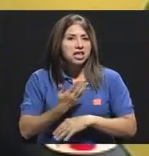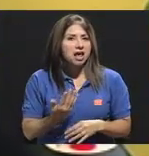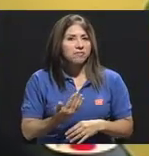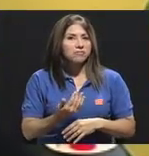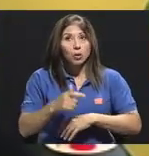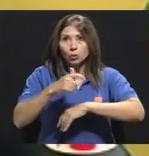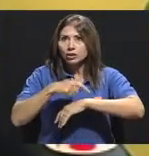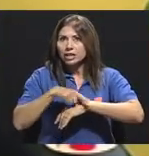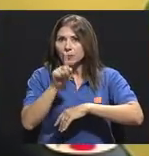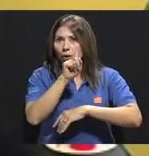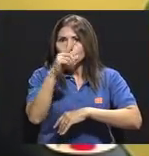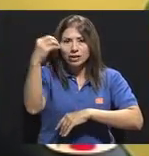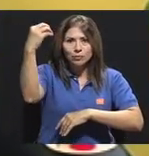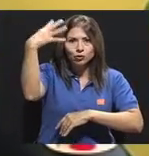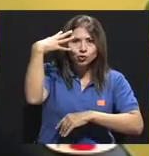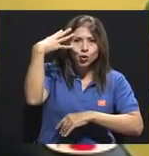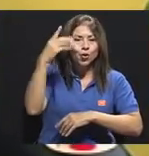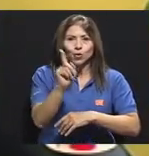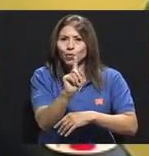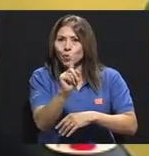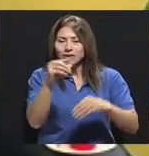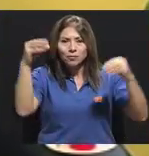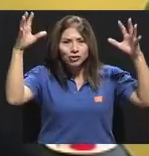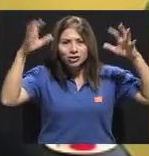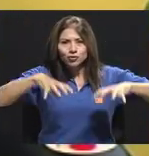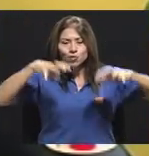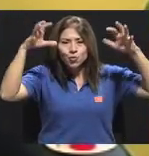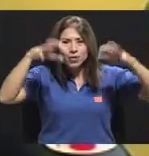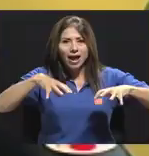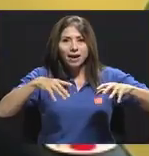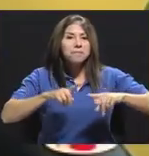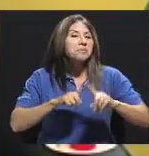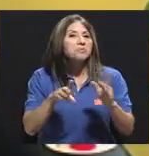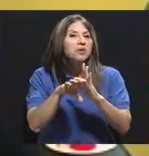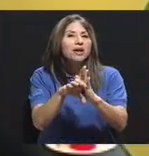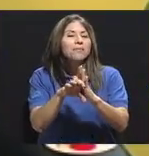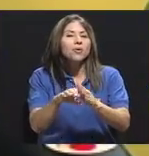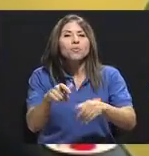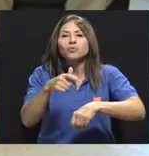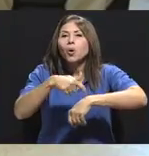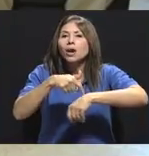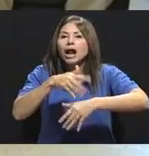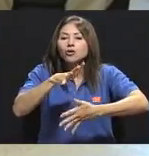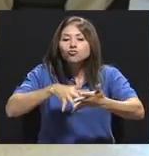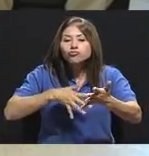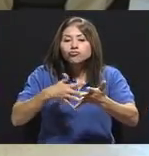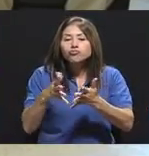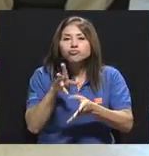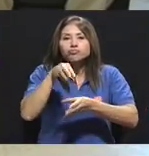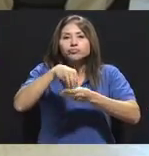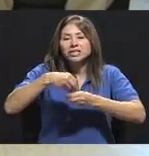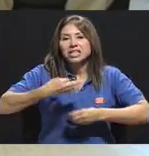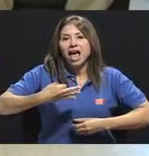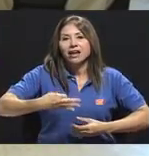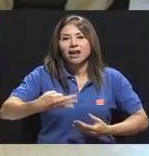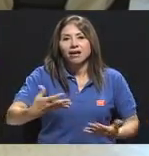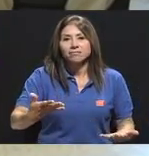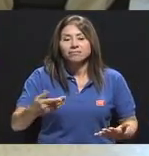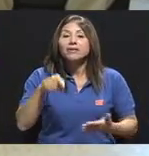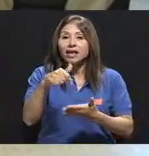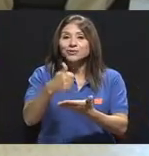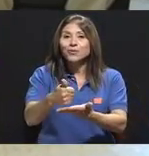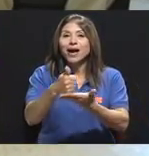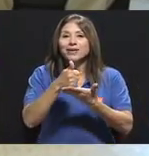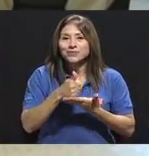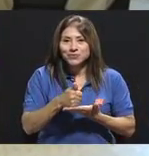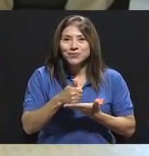mucho sol que tampoco la lluvia sino como ponerlo dentro de nuestro horario de de rutina diaria verdad porque eso también ayuda a mejorar lo que